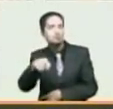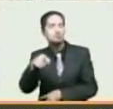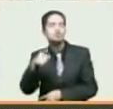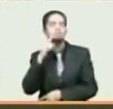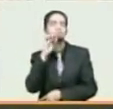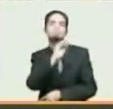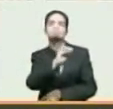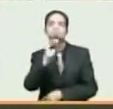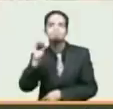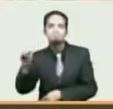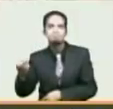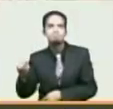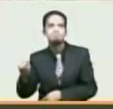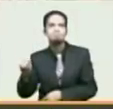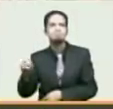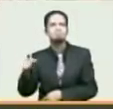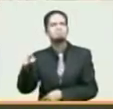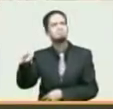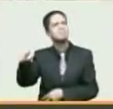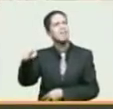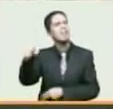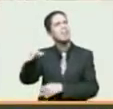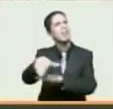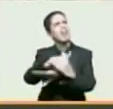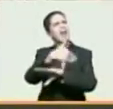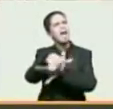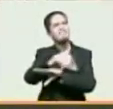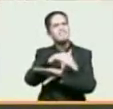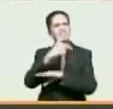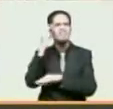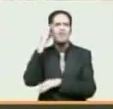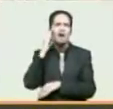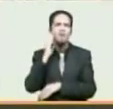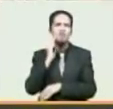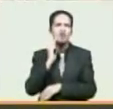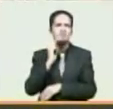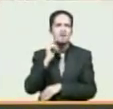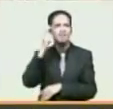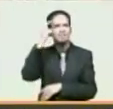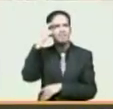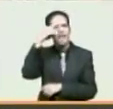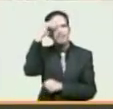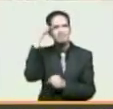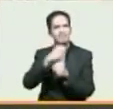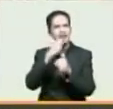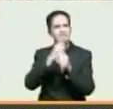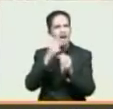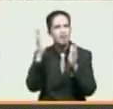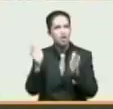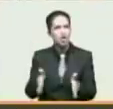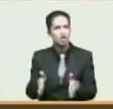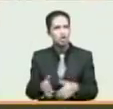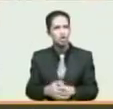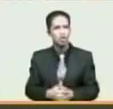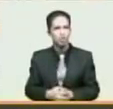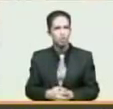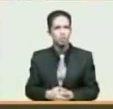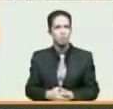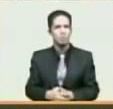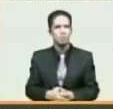fue allá en la avenida Bolívar, en un día de los trabajadores y trabajadoras, o trabajadoras y